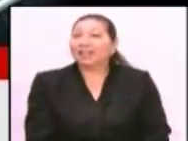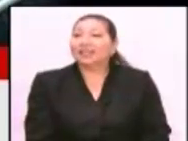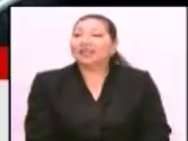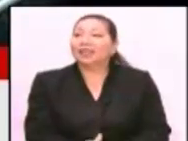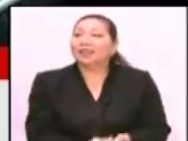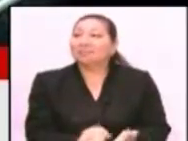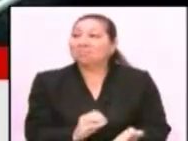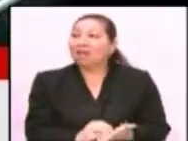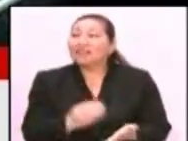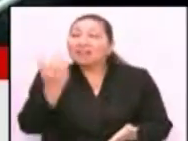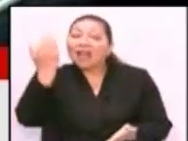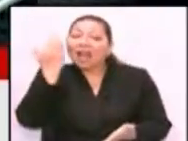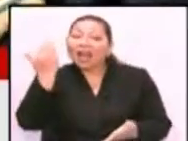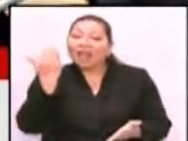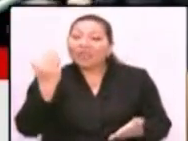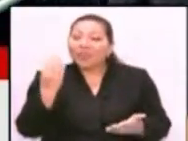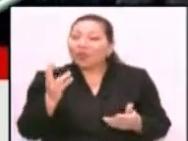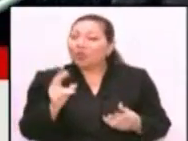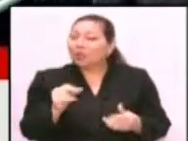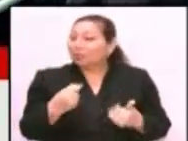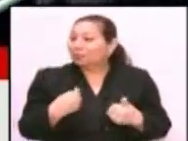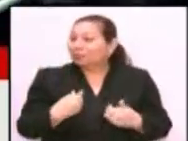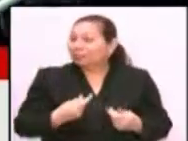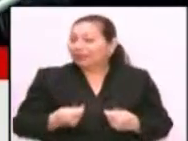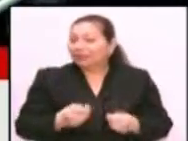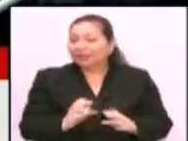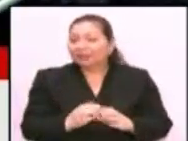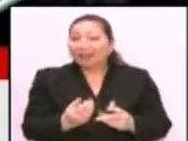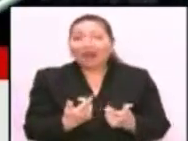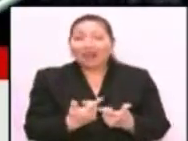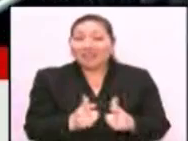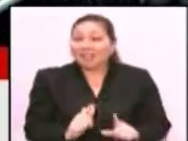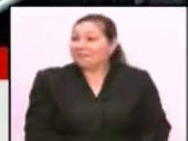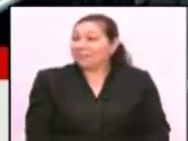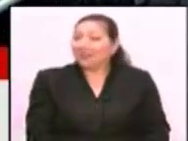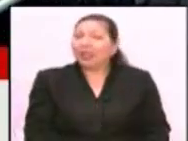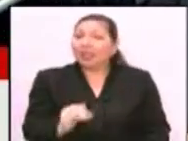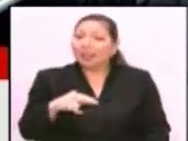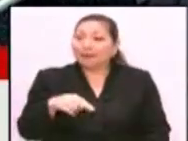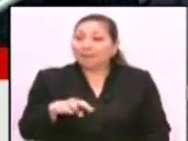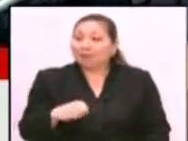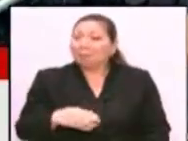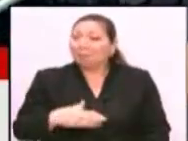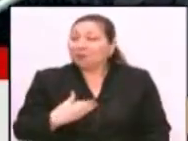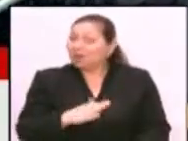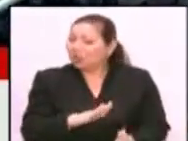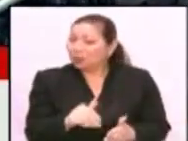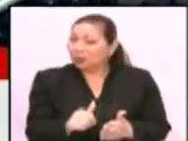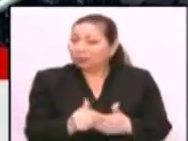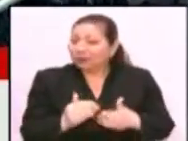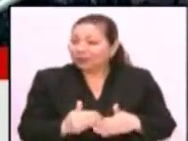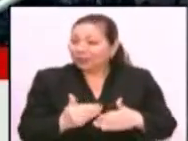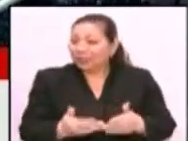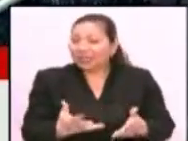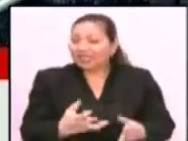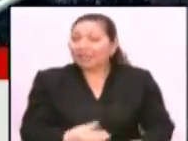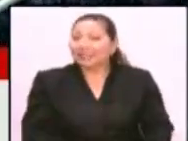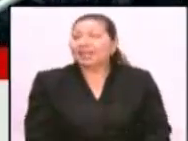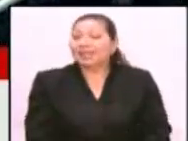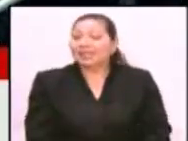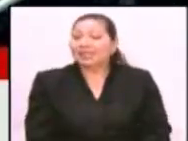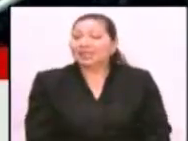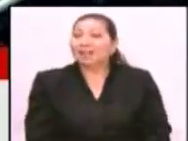son tan arcaicos que no dejan que uno se mueva con libertad, ni que el INPE pueda trabajar en toda la amplitud que quisiera,